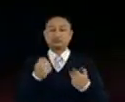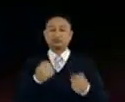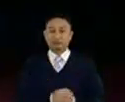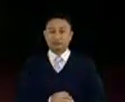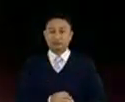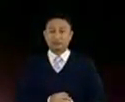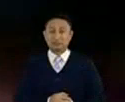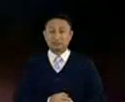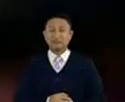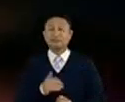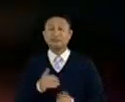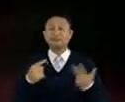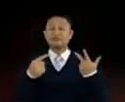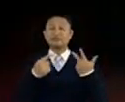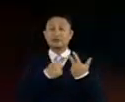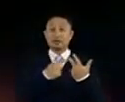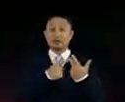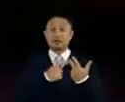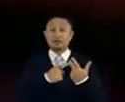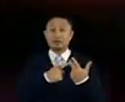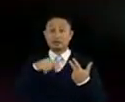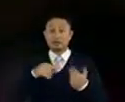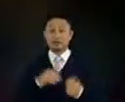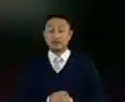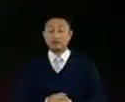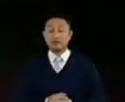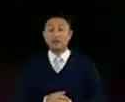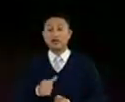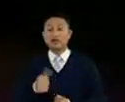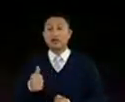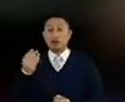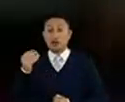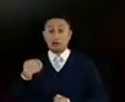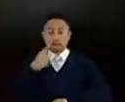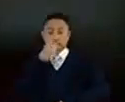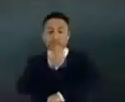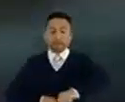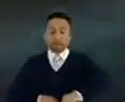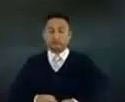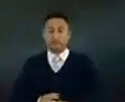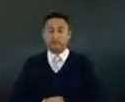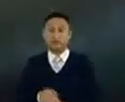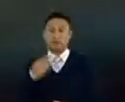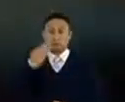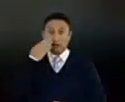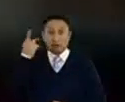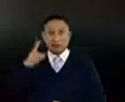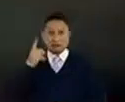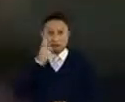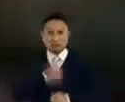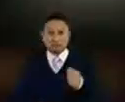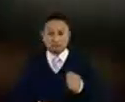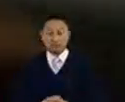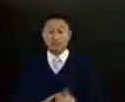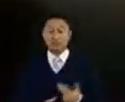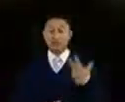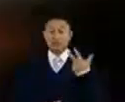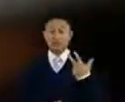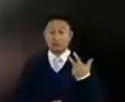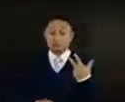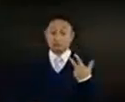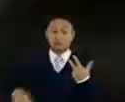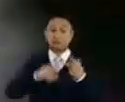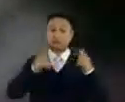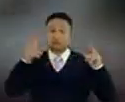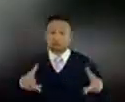que uno de los sospechosos hirió con un estilete al joven, así como a su madre, y a los tres les llevaron a la